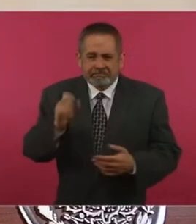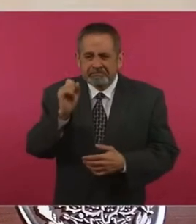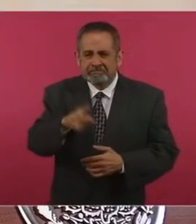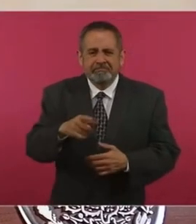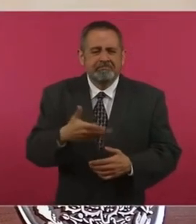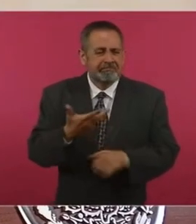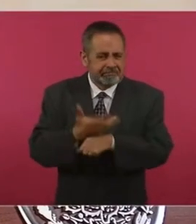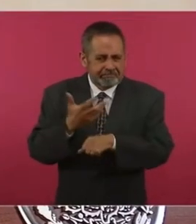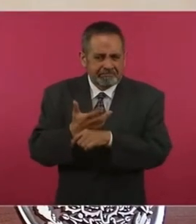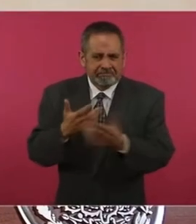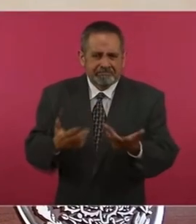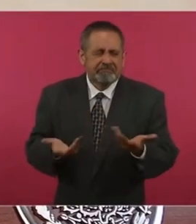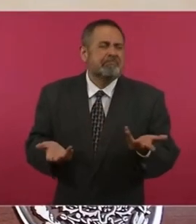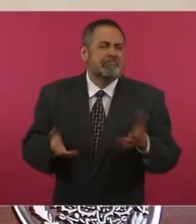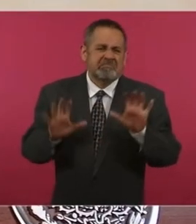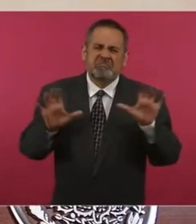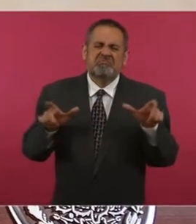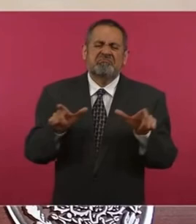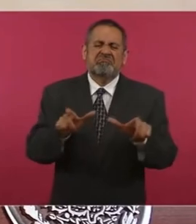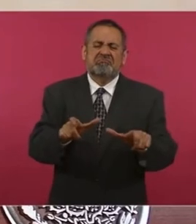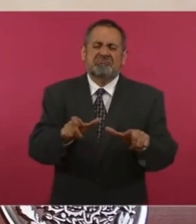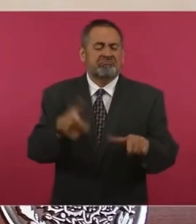Kennedy. Y nunca